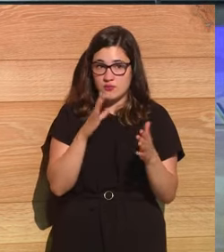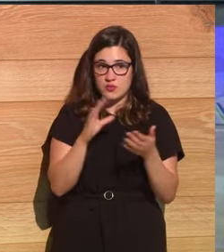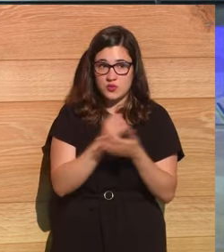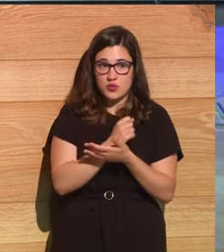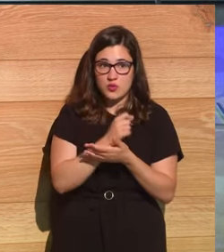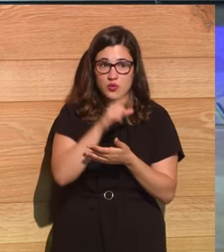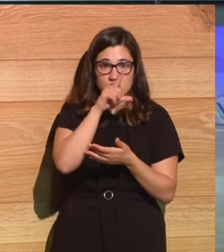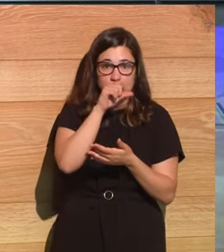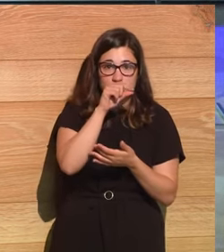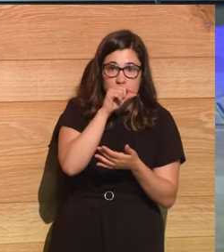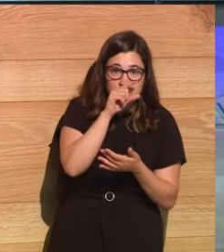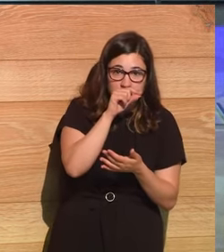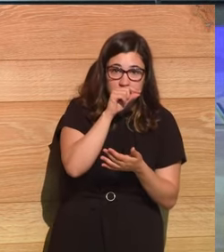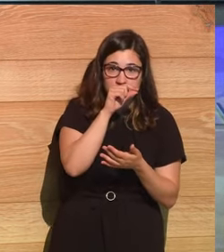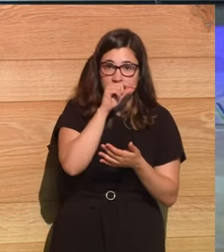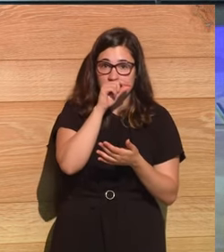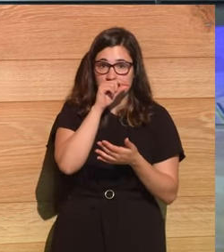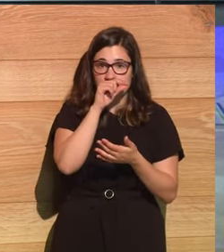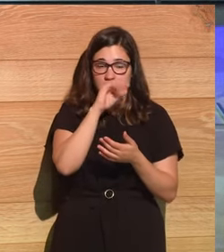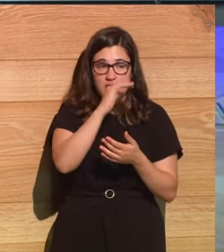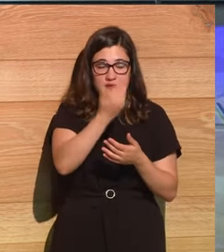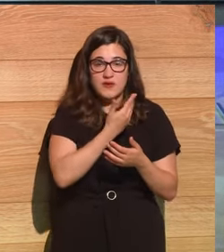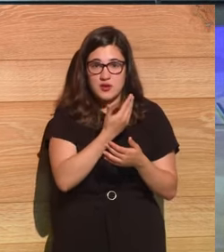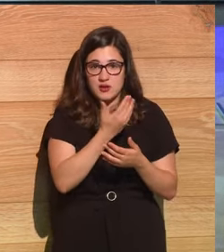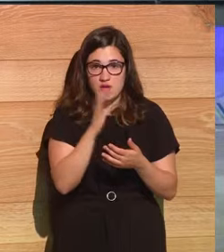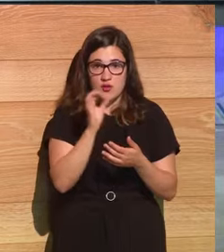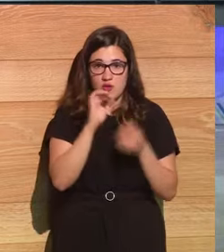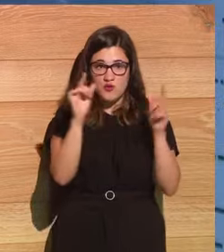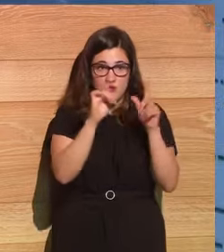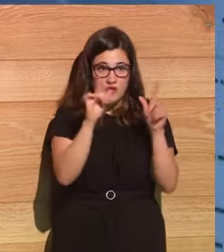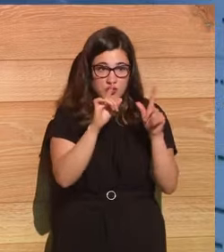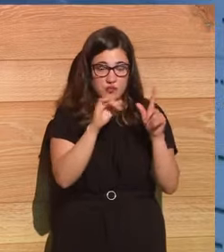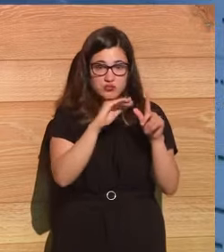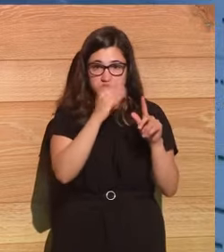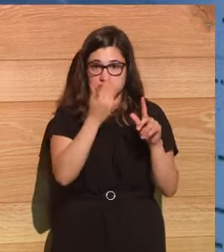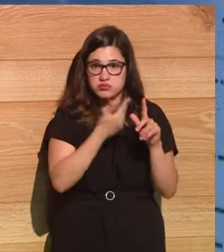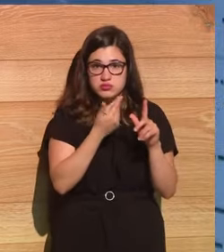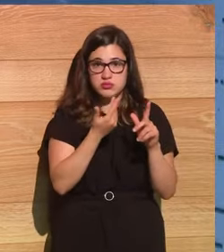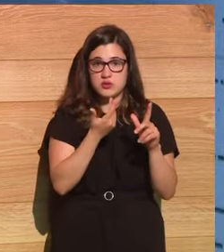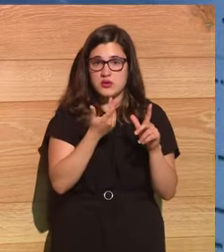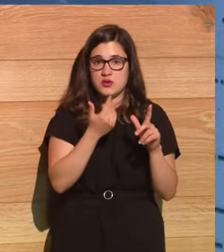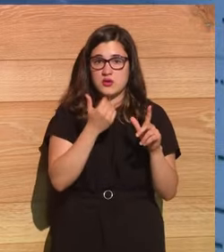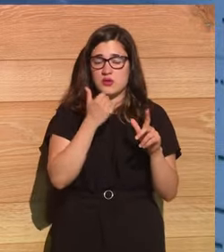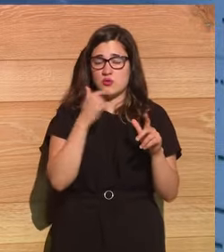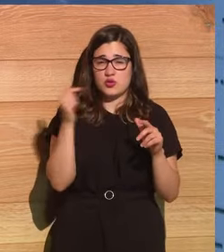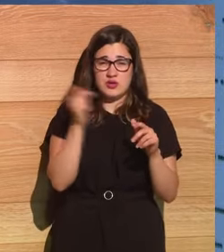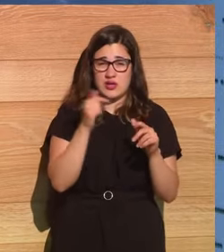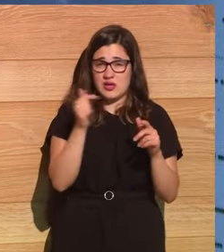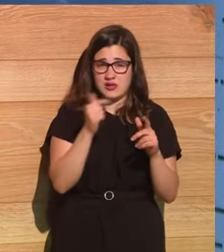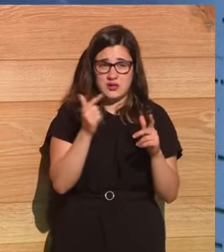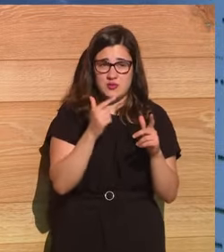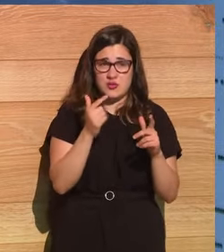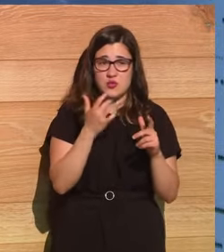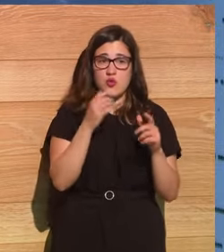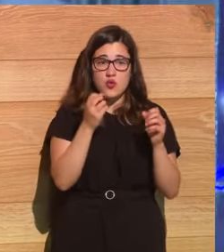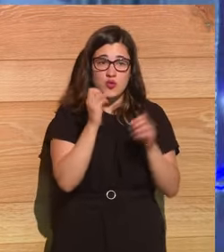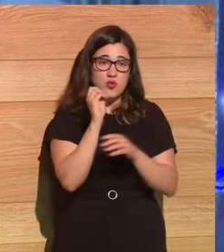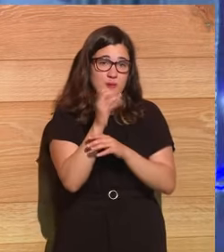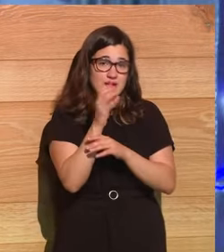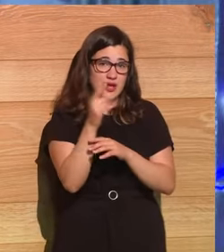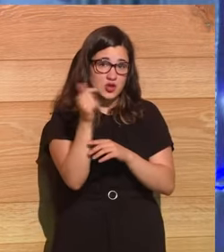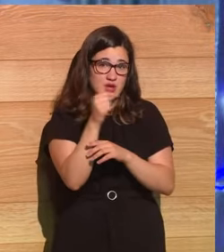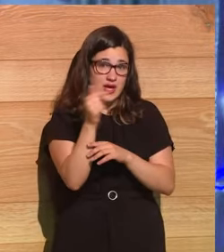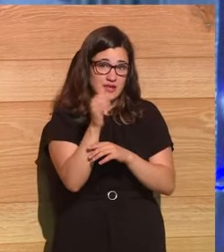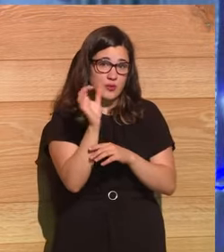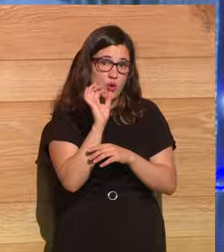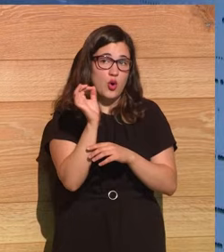tweet, o a una foto, o a un comentario drástico, o la presión negativa de todo lo contrario. Que alguien tenga un comentario negativo, o que no tenga